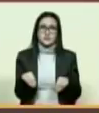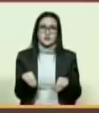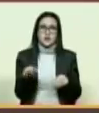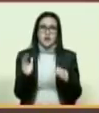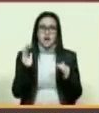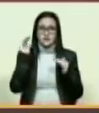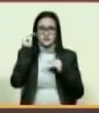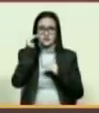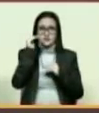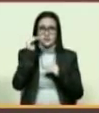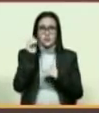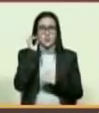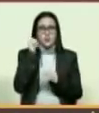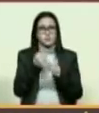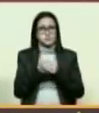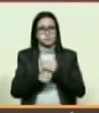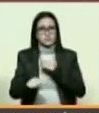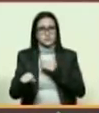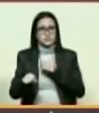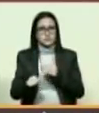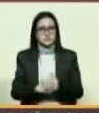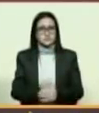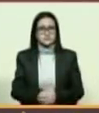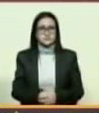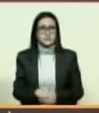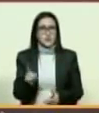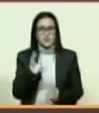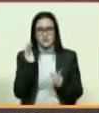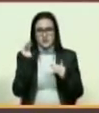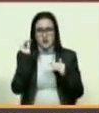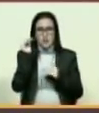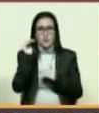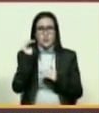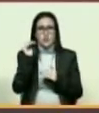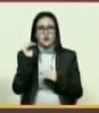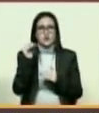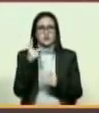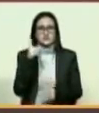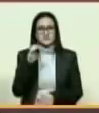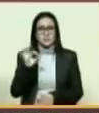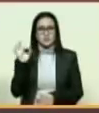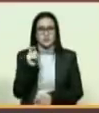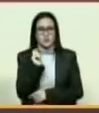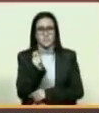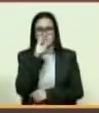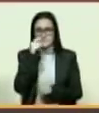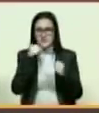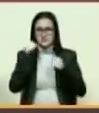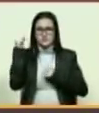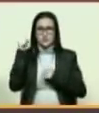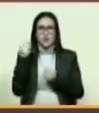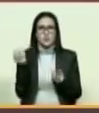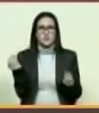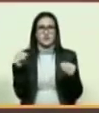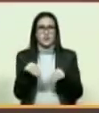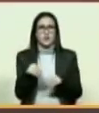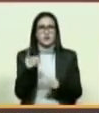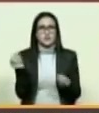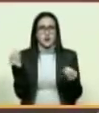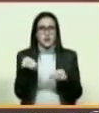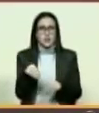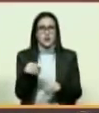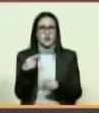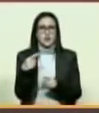atendamos a nuestras parturientas, no están de acuerdo que lleguemos a 100% de pensiones, ¿cómo van a estar de acuerdo? Y están de acuerdo con